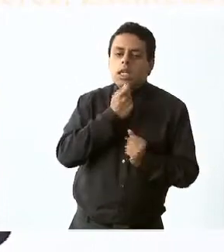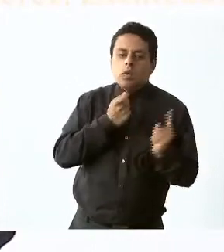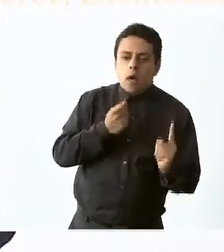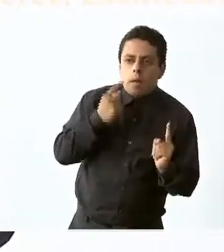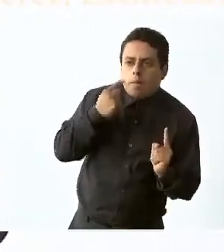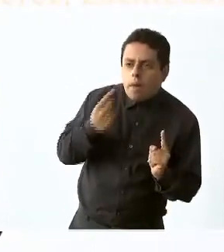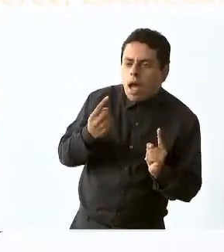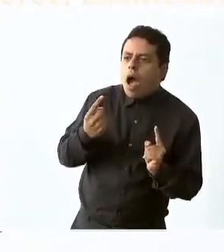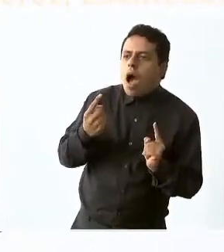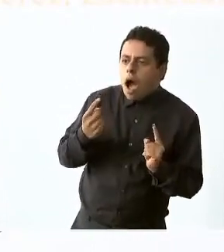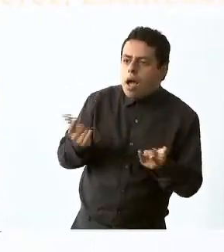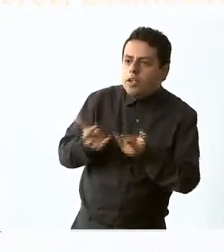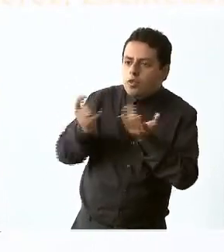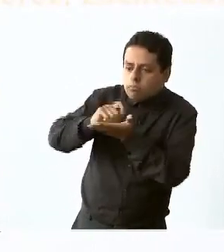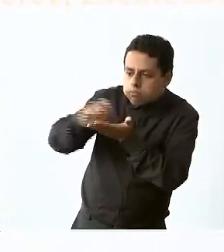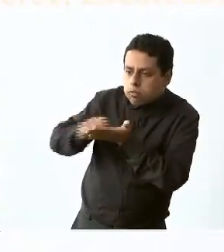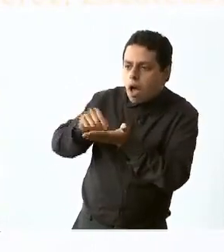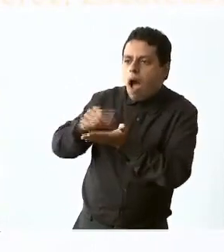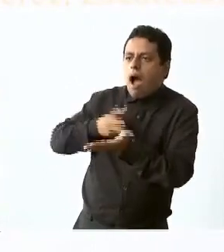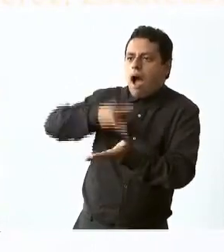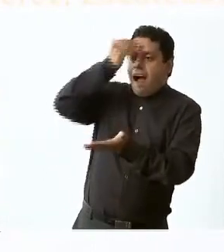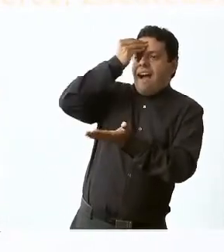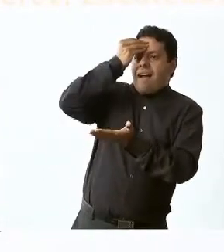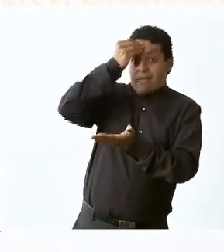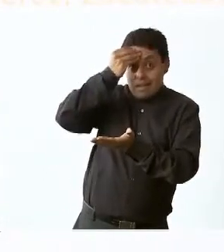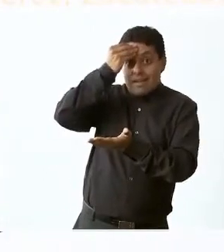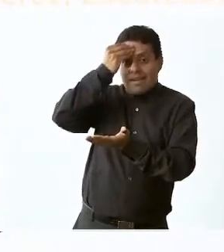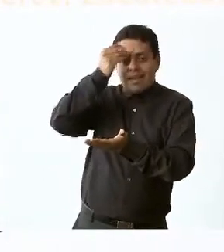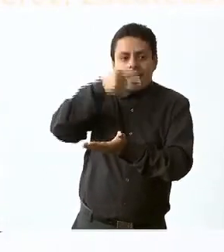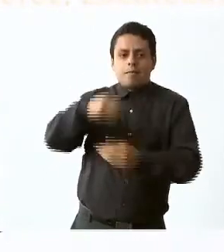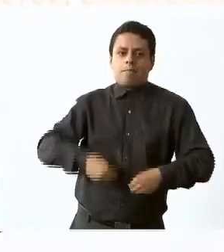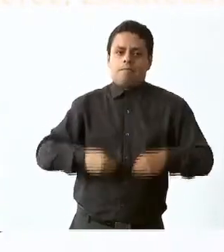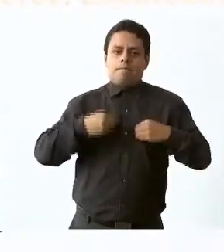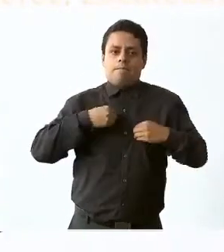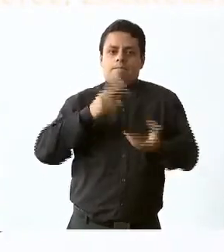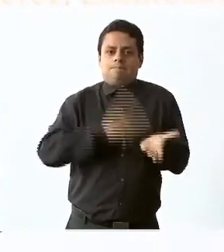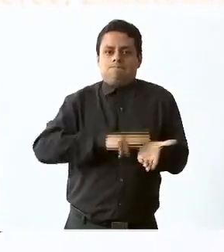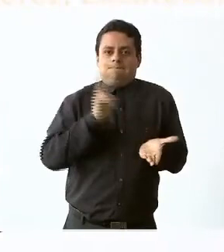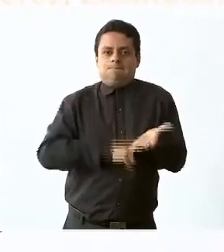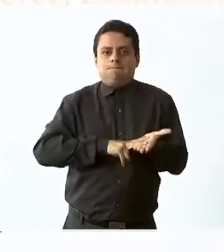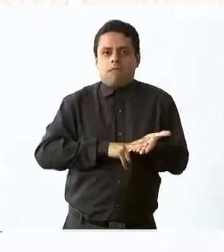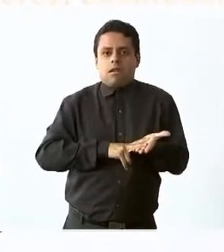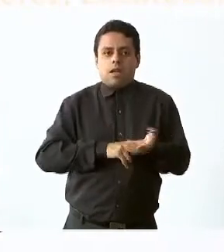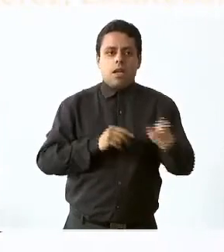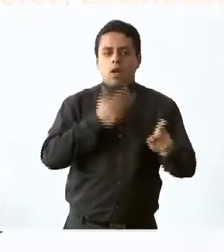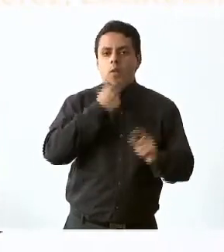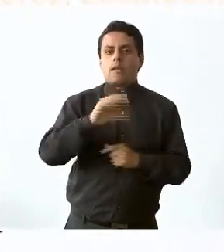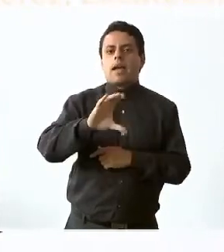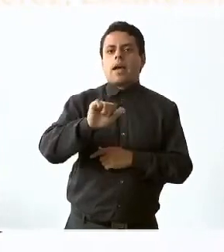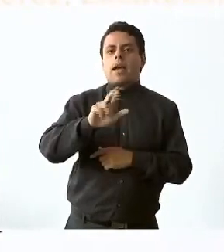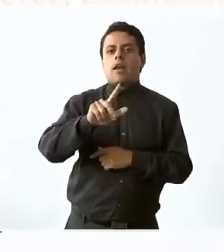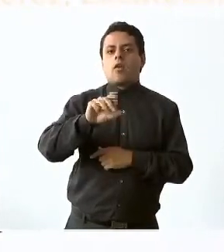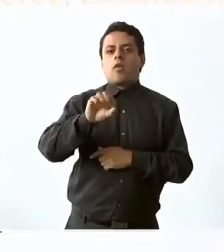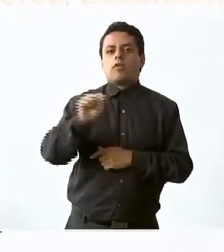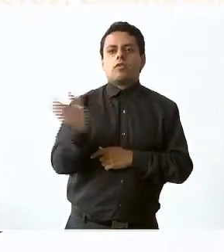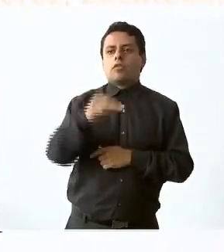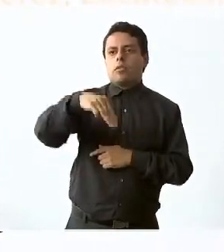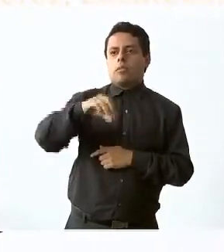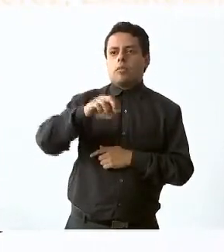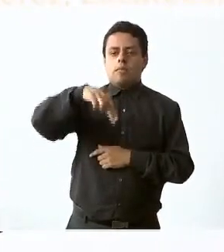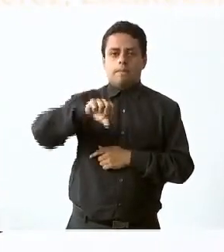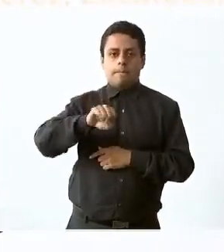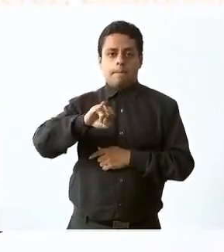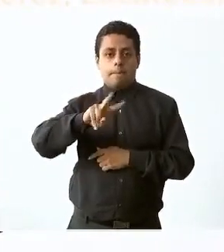poema ha adquirido algo para toda su vida. Esa voz es la de Carlos Monsiváis, alguien que murió